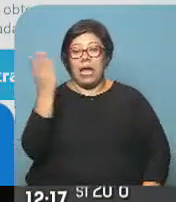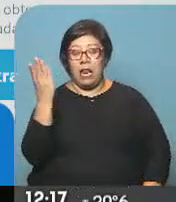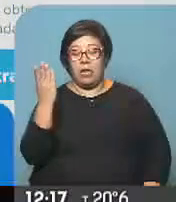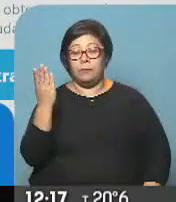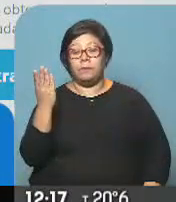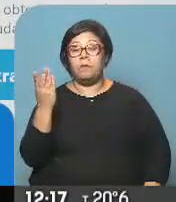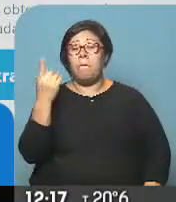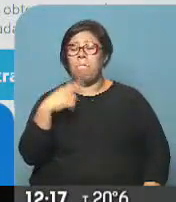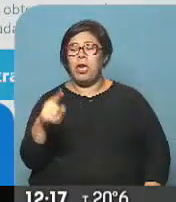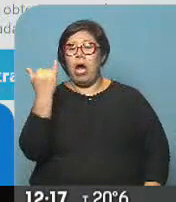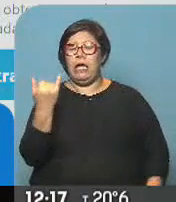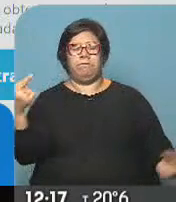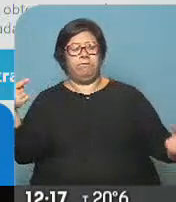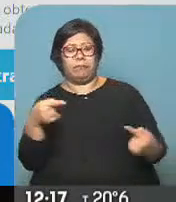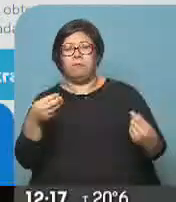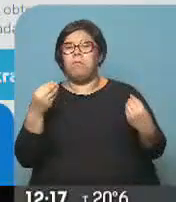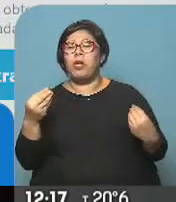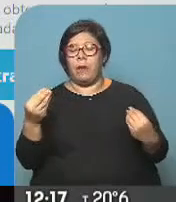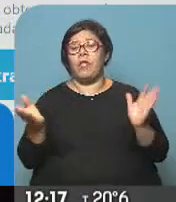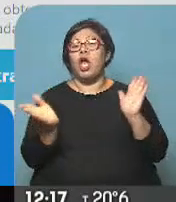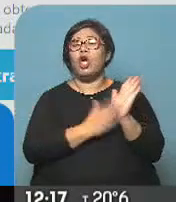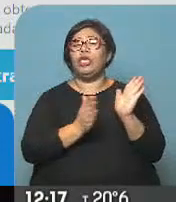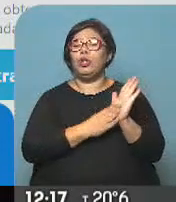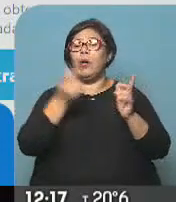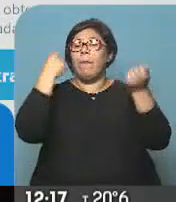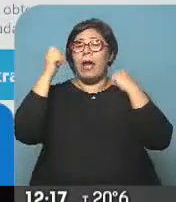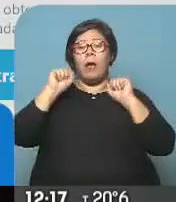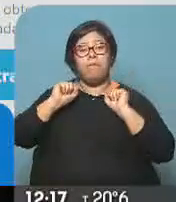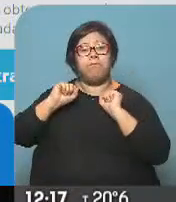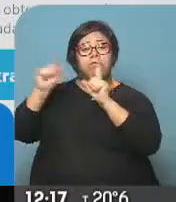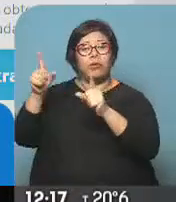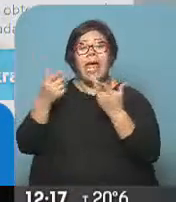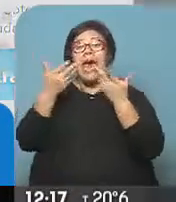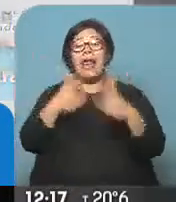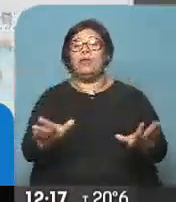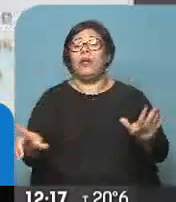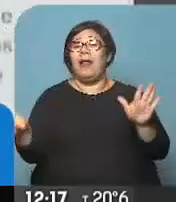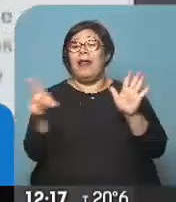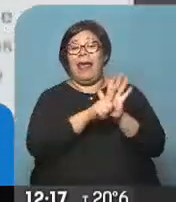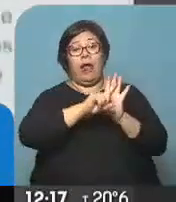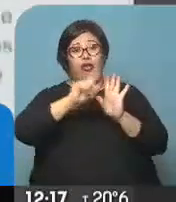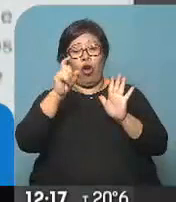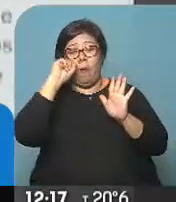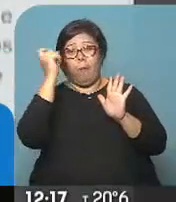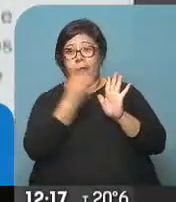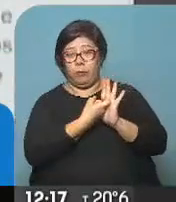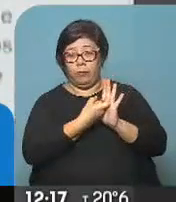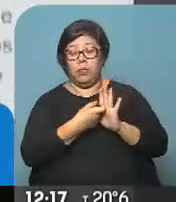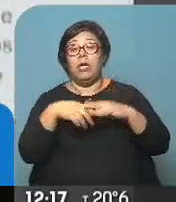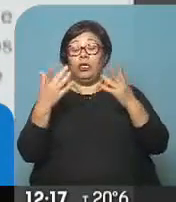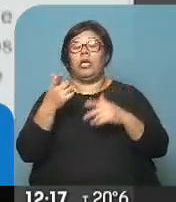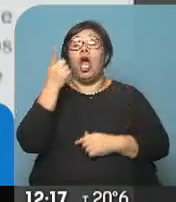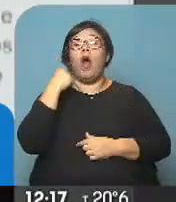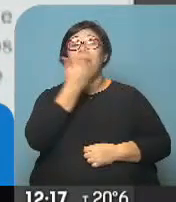una disyuntiva porque dicen que para la Constitución paraguaya eso no sería legal. Mediante una nota enviada al Congreso Nacional, el